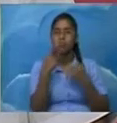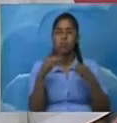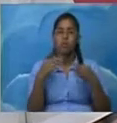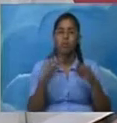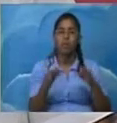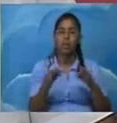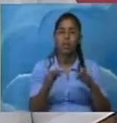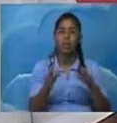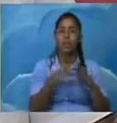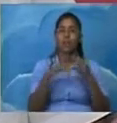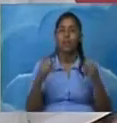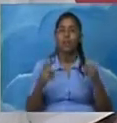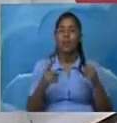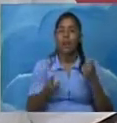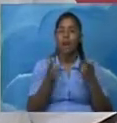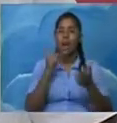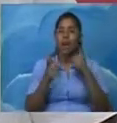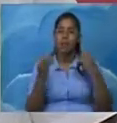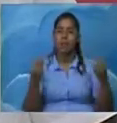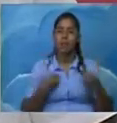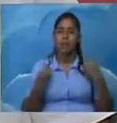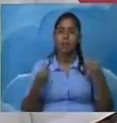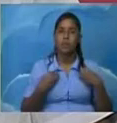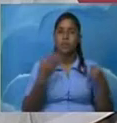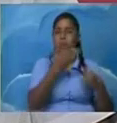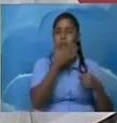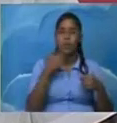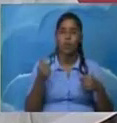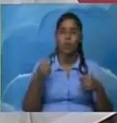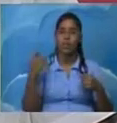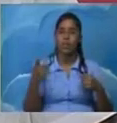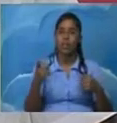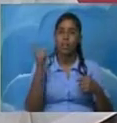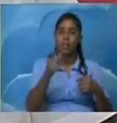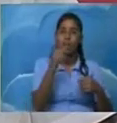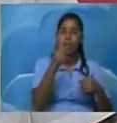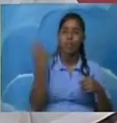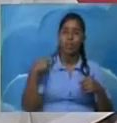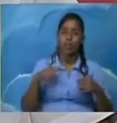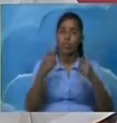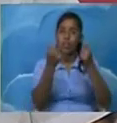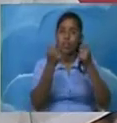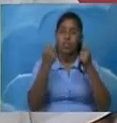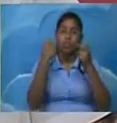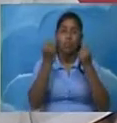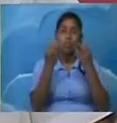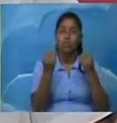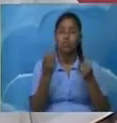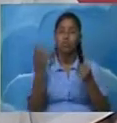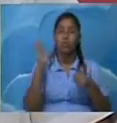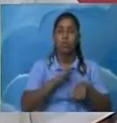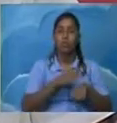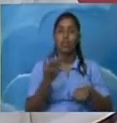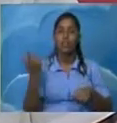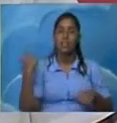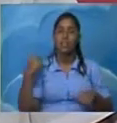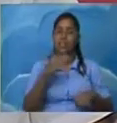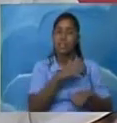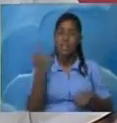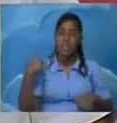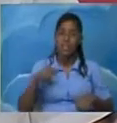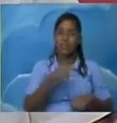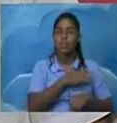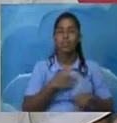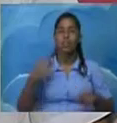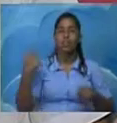corriente. A veces viven mejor que la gente que tiene salarios altos, porque el que tiene quiere tener más.